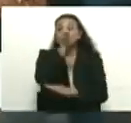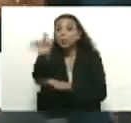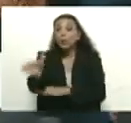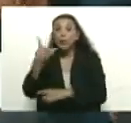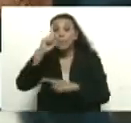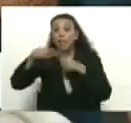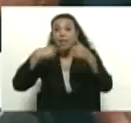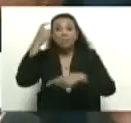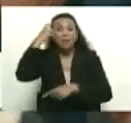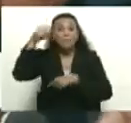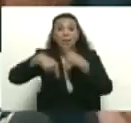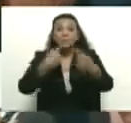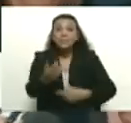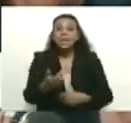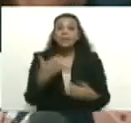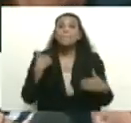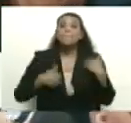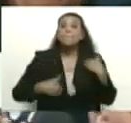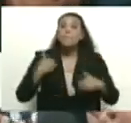mañana.